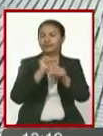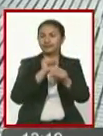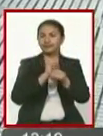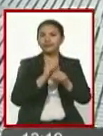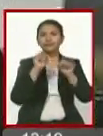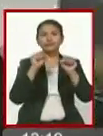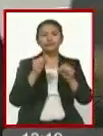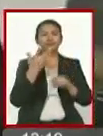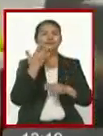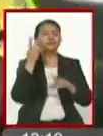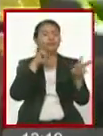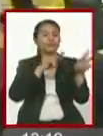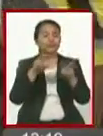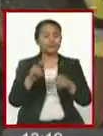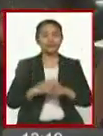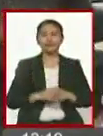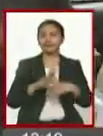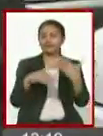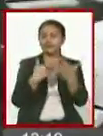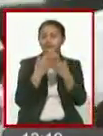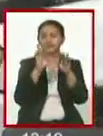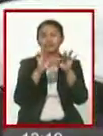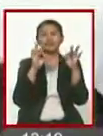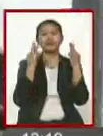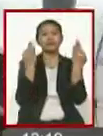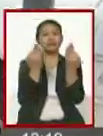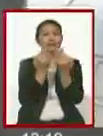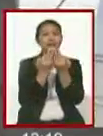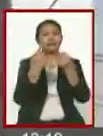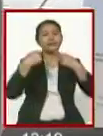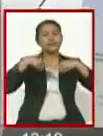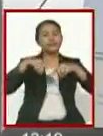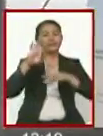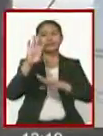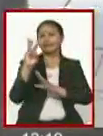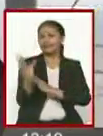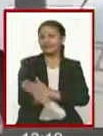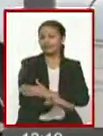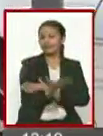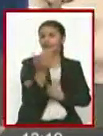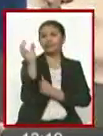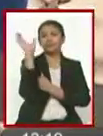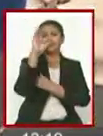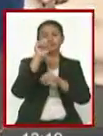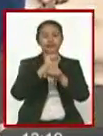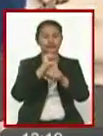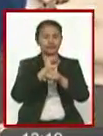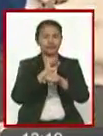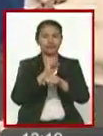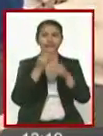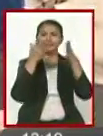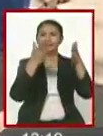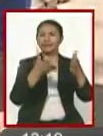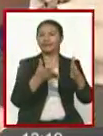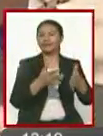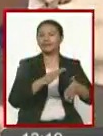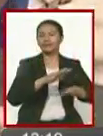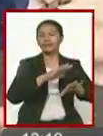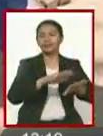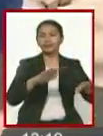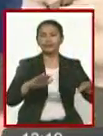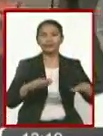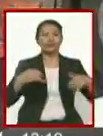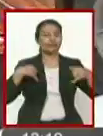entonces eso lo podemos palpar lo podemos ver en aquellas familias que tienen que salir a las seis de la mañana a buscar un trabajo y que dan esos niños